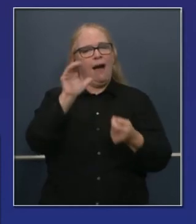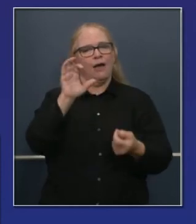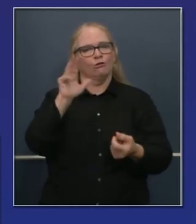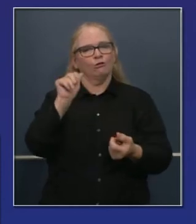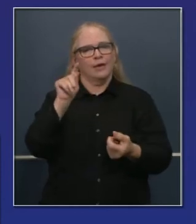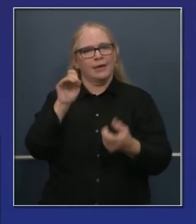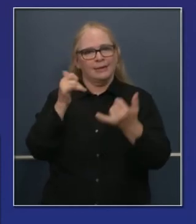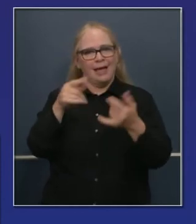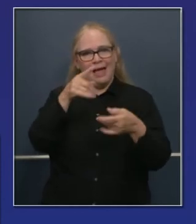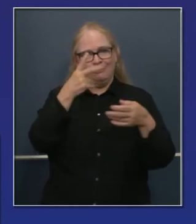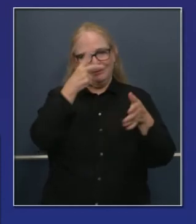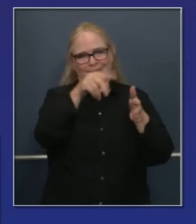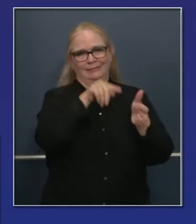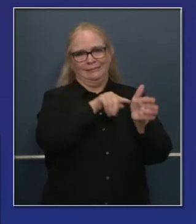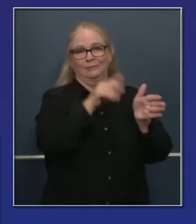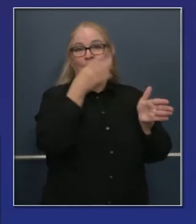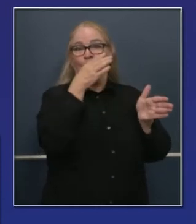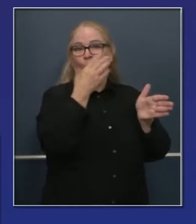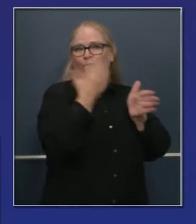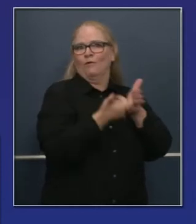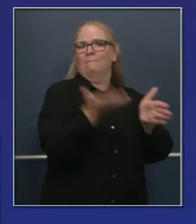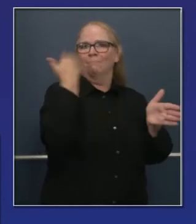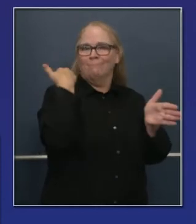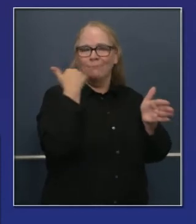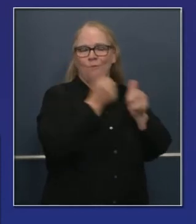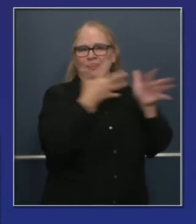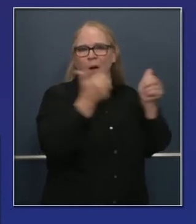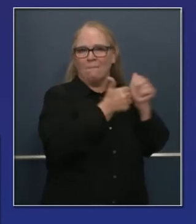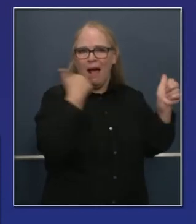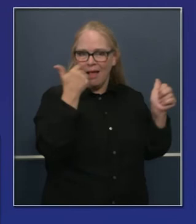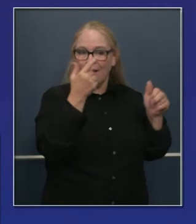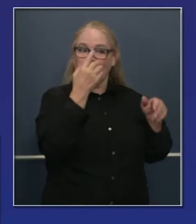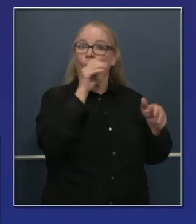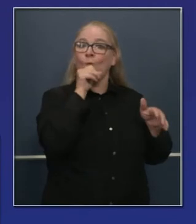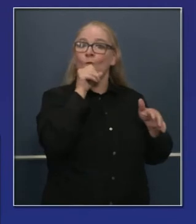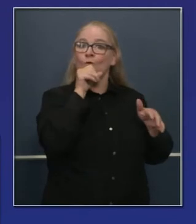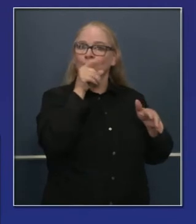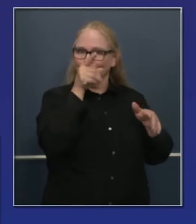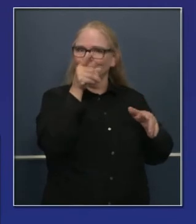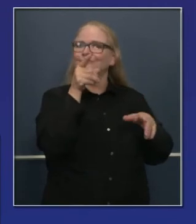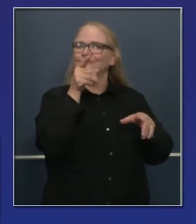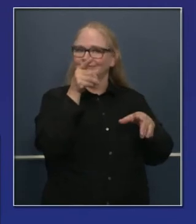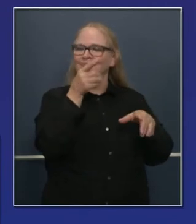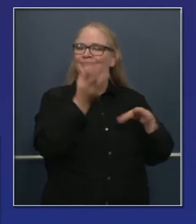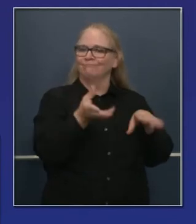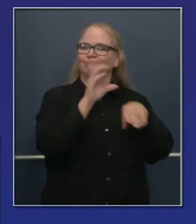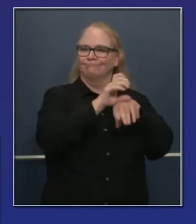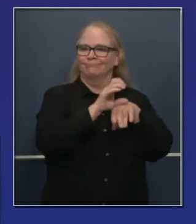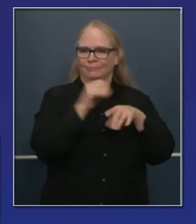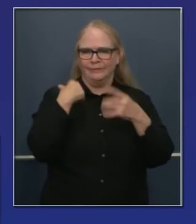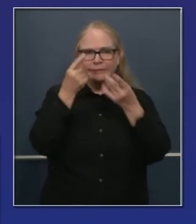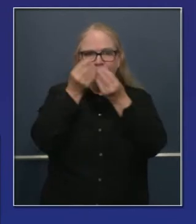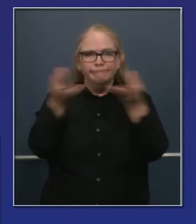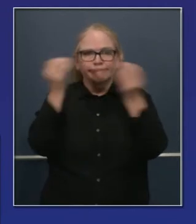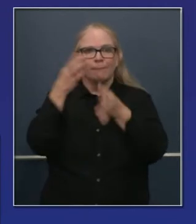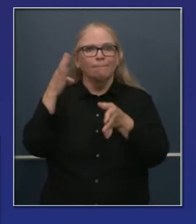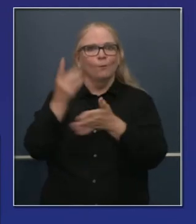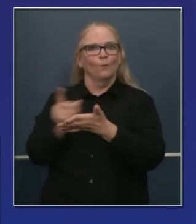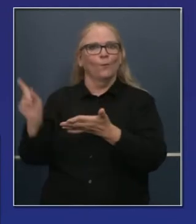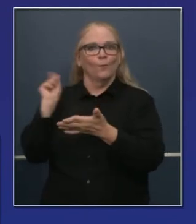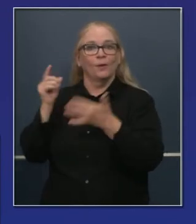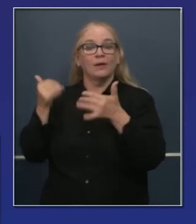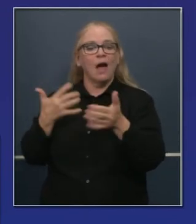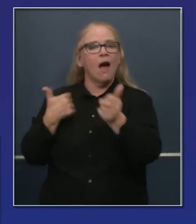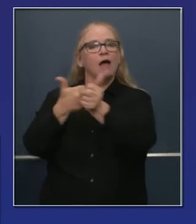la de abajo es donde estábamos antes de la actualización y ahora la naranja anaranjada es después de la